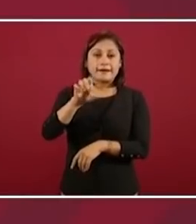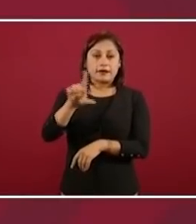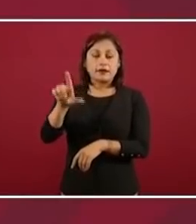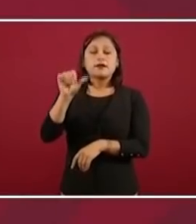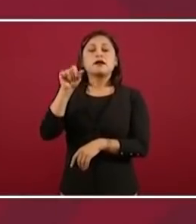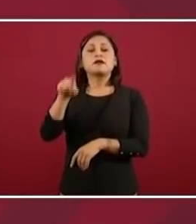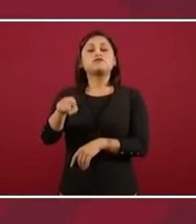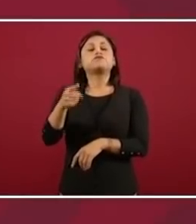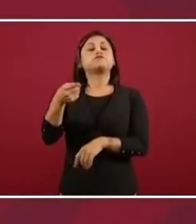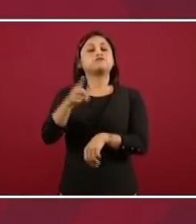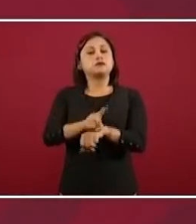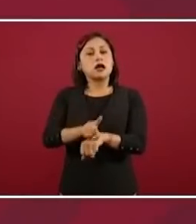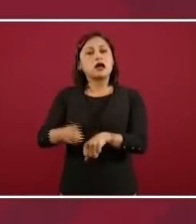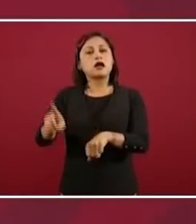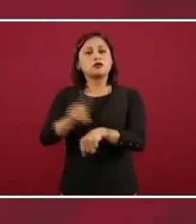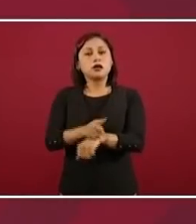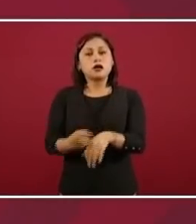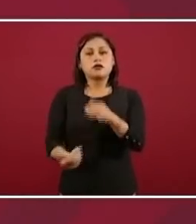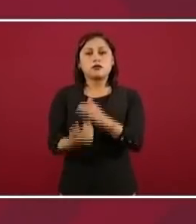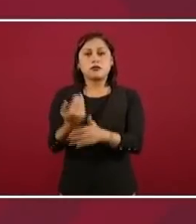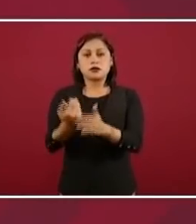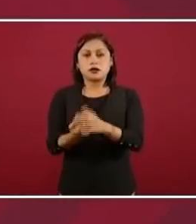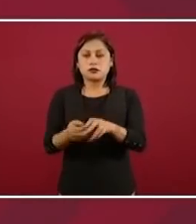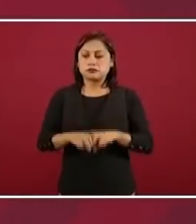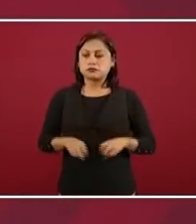está atendiendo personalmente